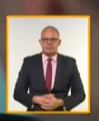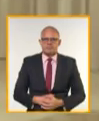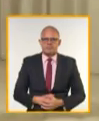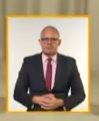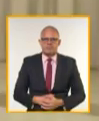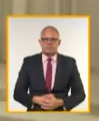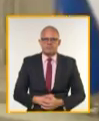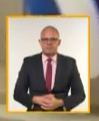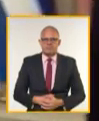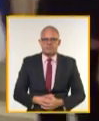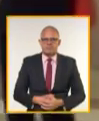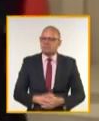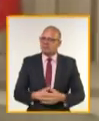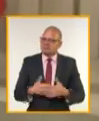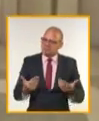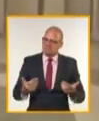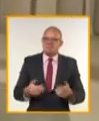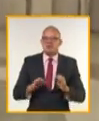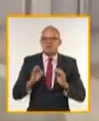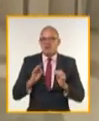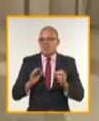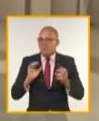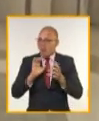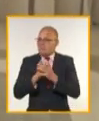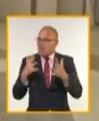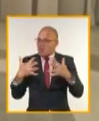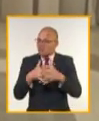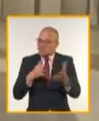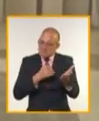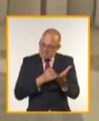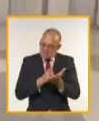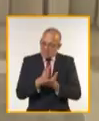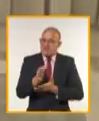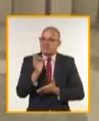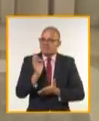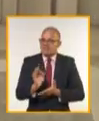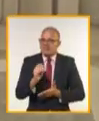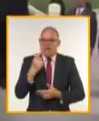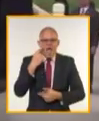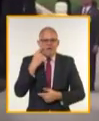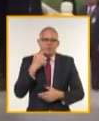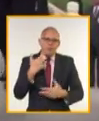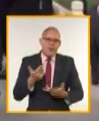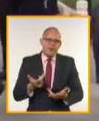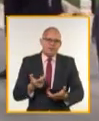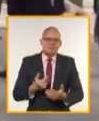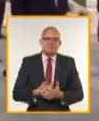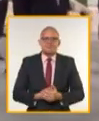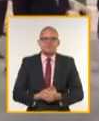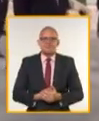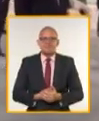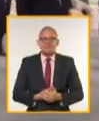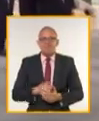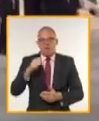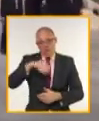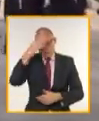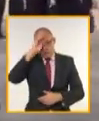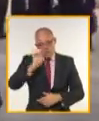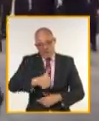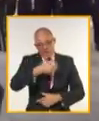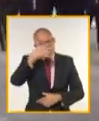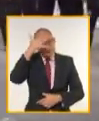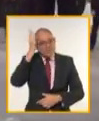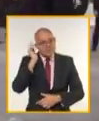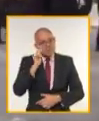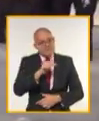La continuidad histórica de la Revolución Cubana ha dejado su huella también en las relaciones con China. El mandatario Miguel Díaz-Canel Bermúdez,